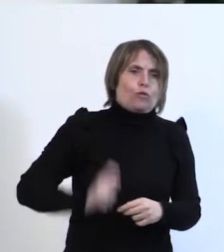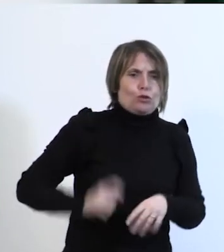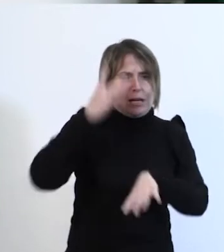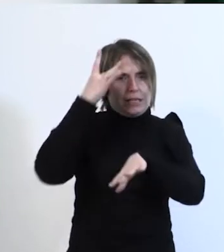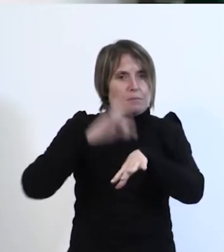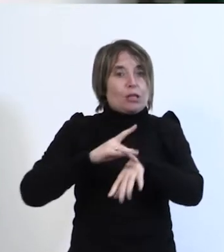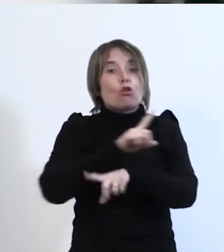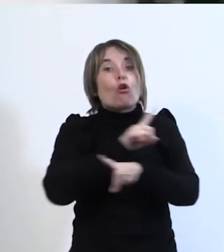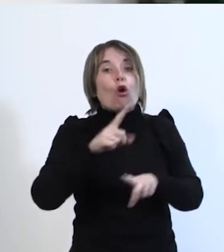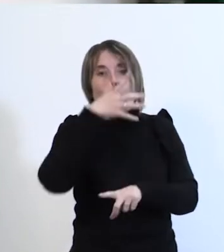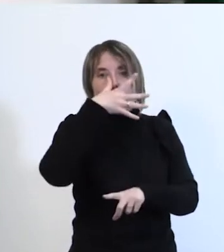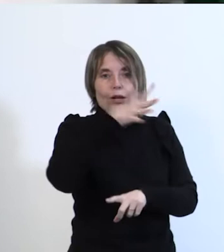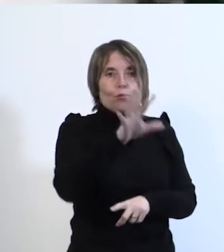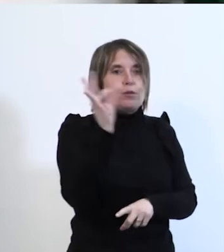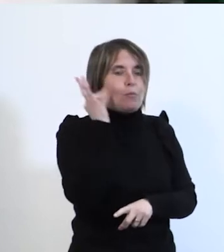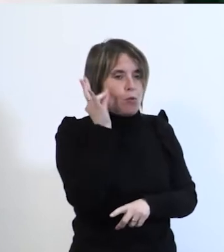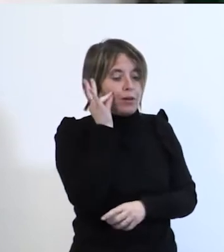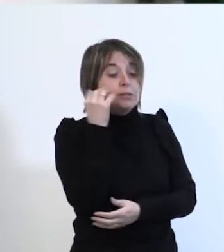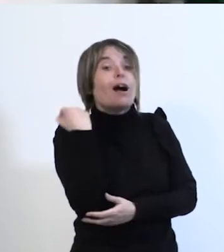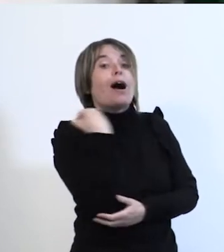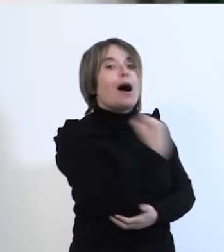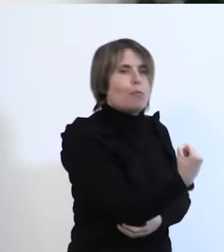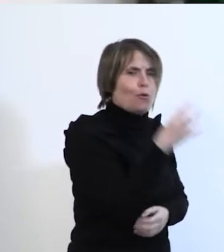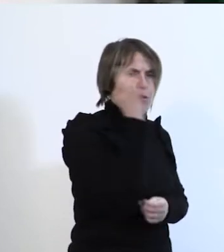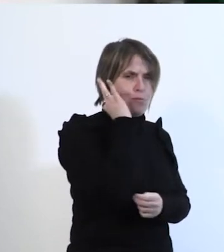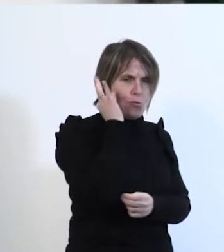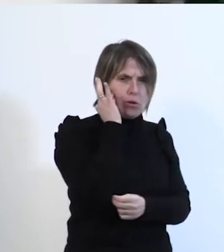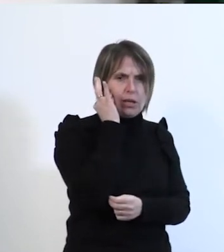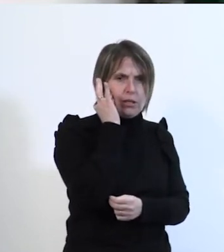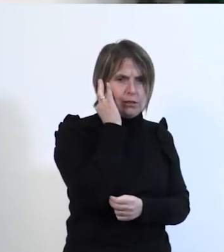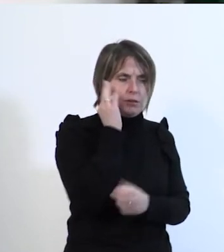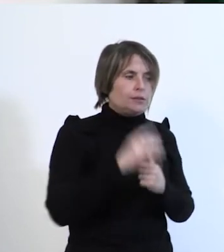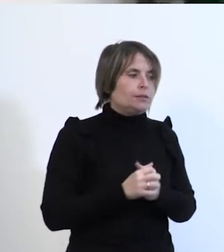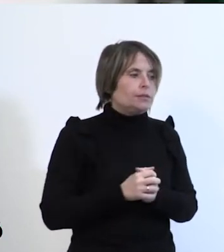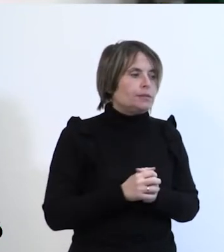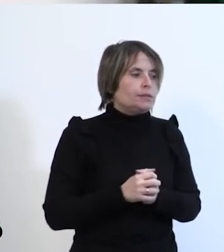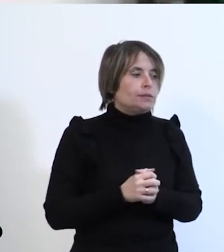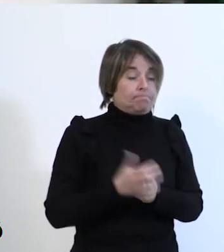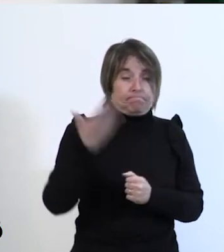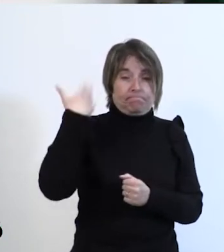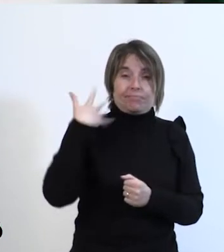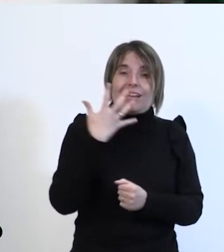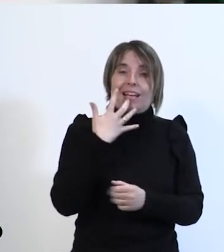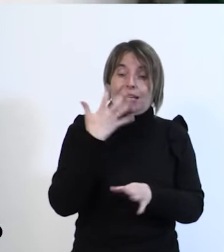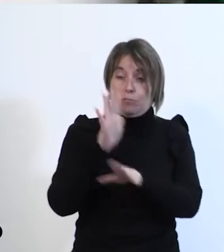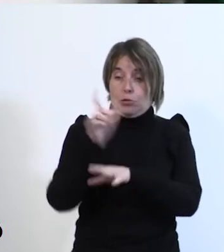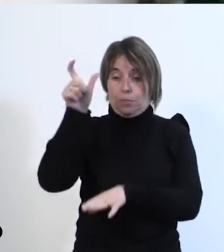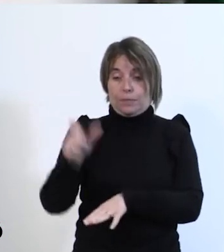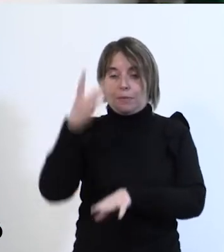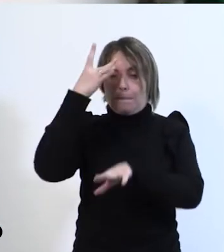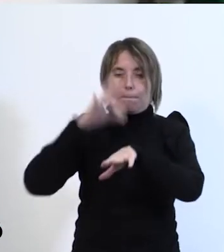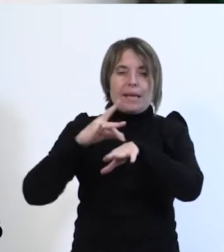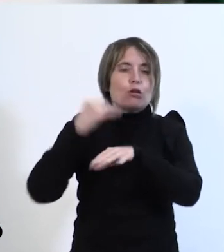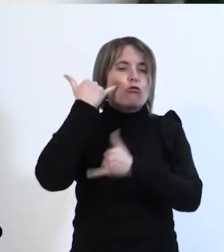médico que no denuncia a las mujeres, sino que apoya a las mujeres. No son muchas, pero entonces, en una ocasión, uno de